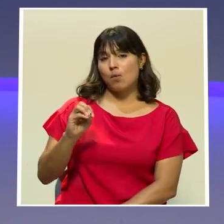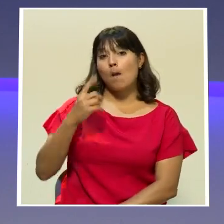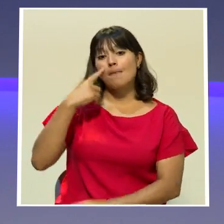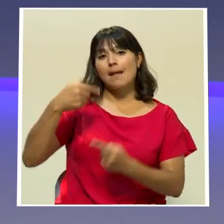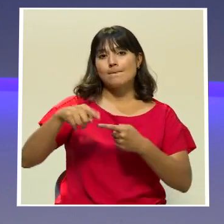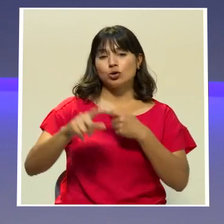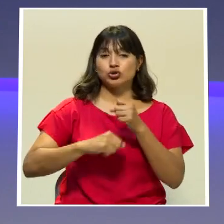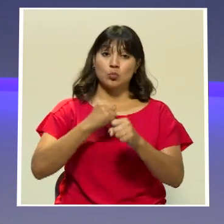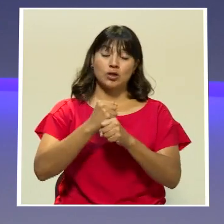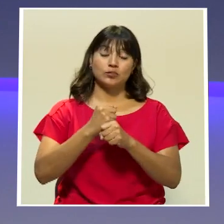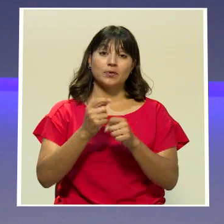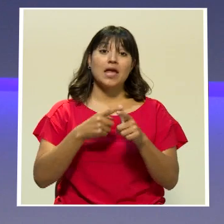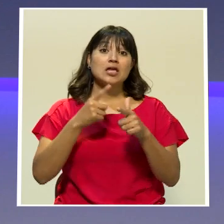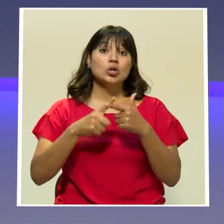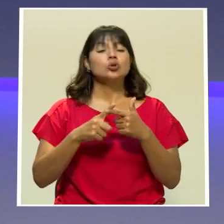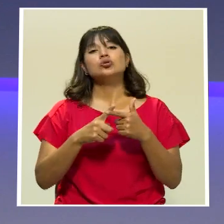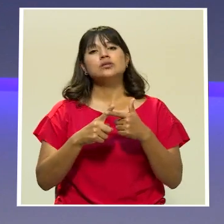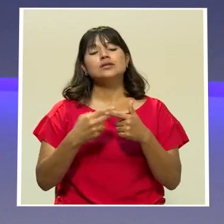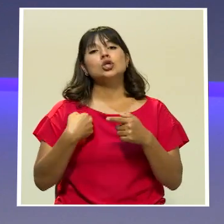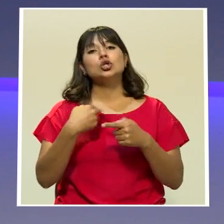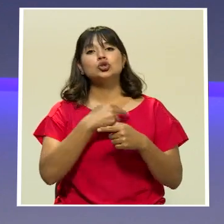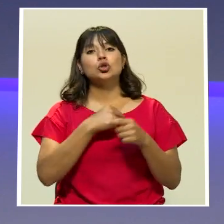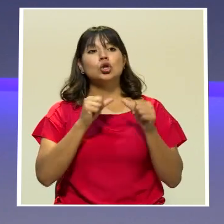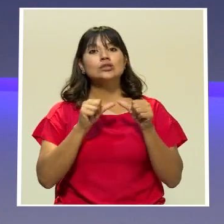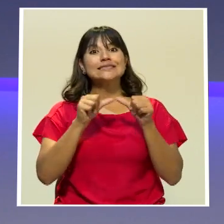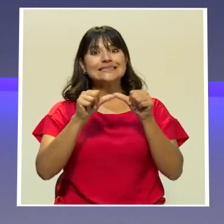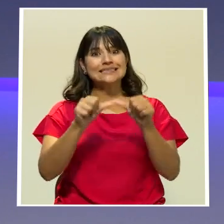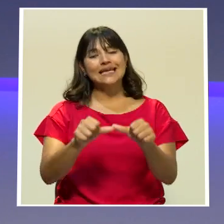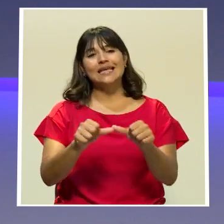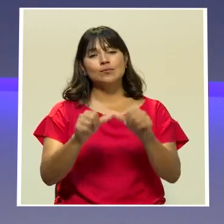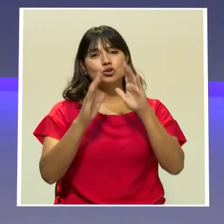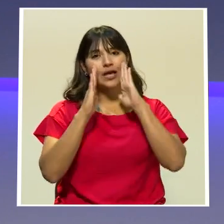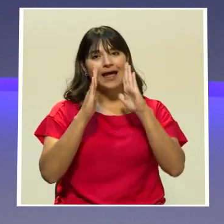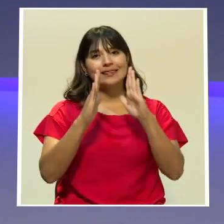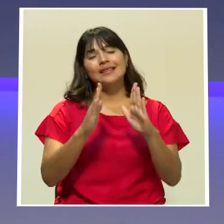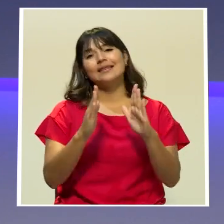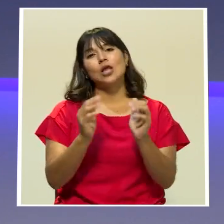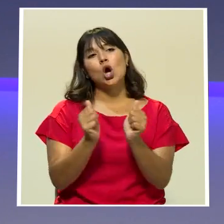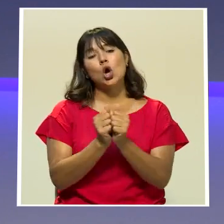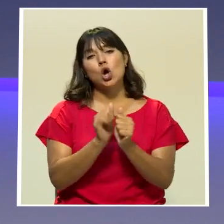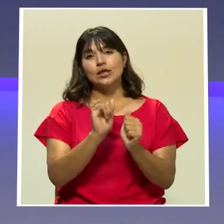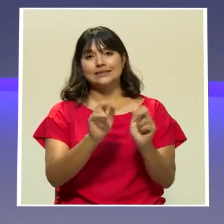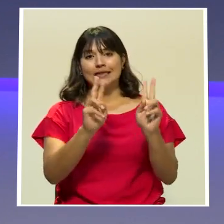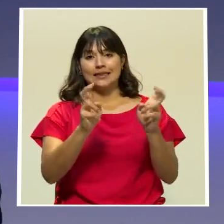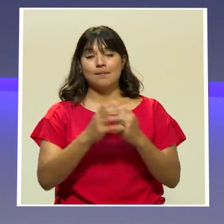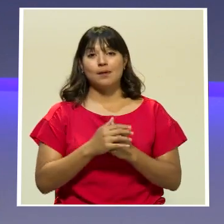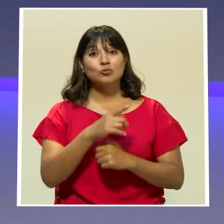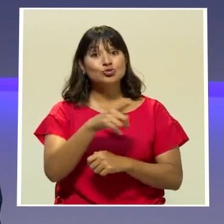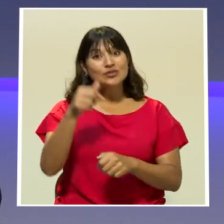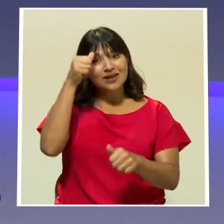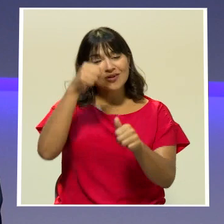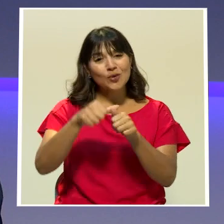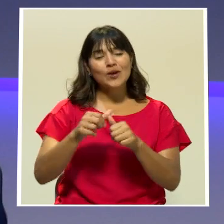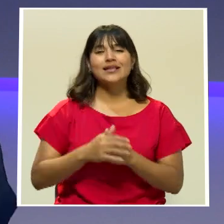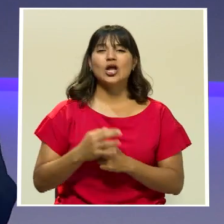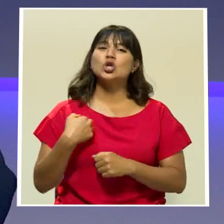año que viene. Así que vamos a estar en las ediciones que siguen dándole seguimiento al tema. Recuerde,